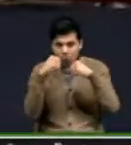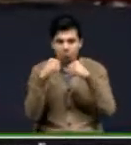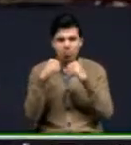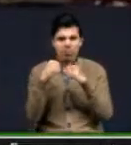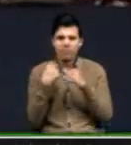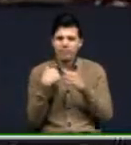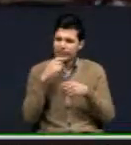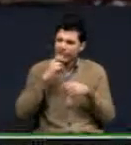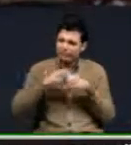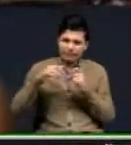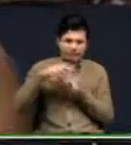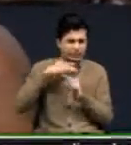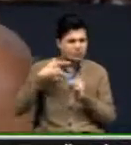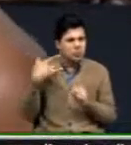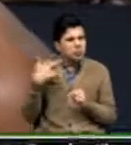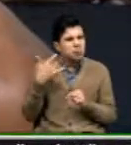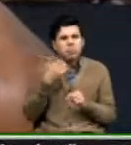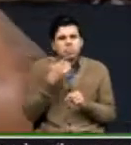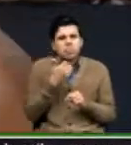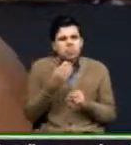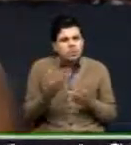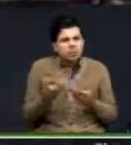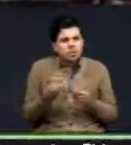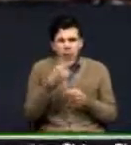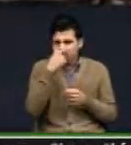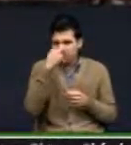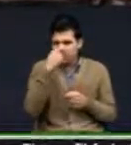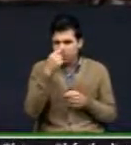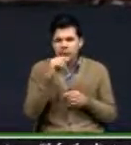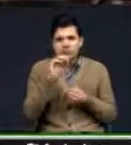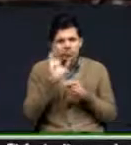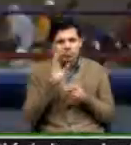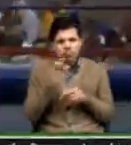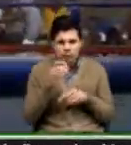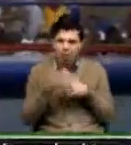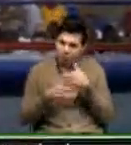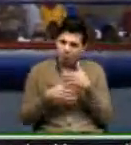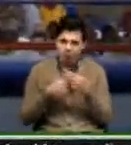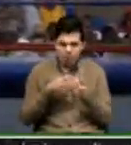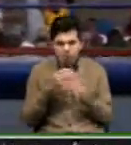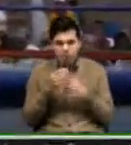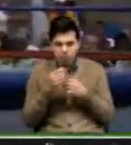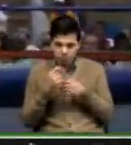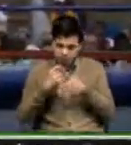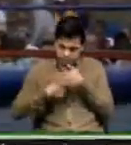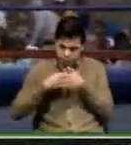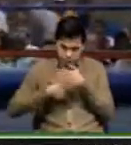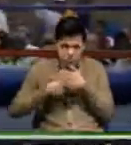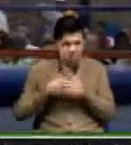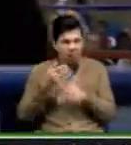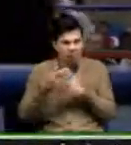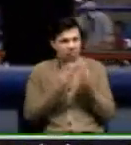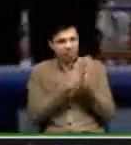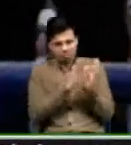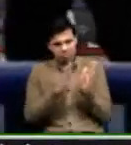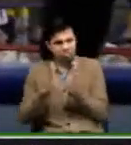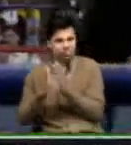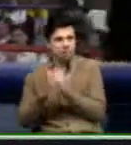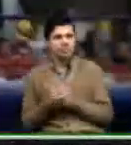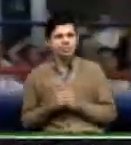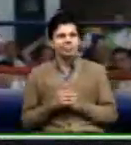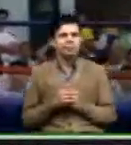el clima o de pronto un gripa que tengo, pero eso se va mejorando al transcurso del campeonato. En el